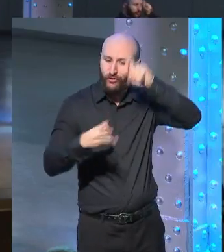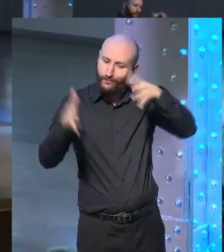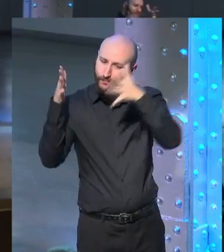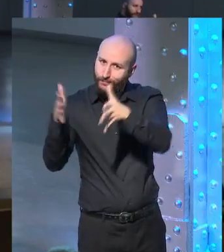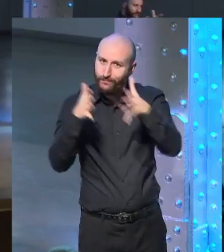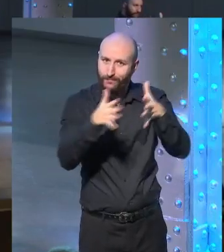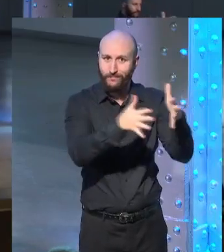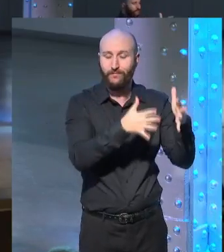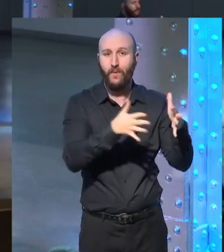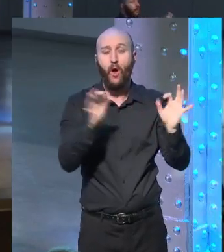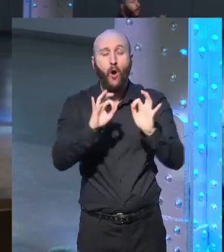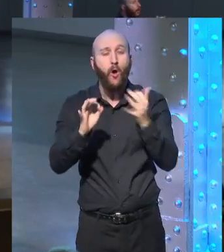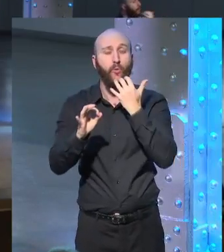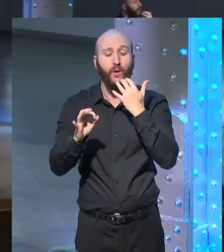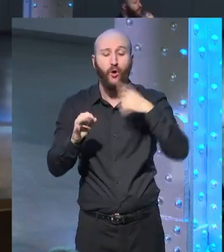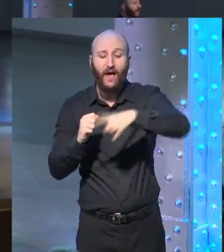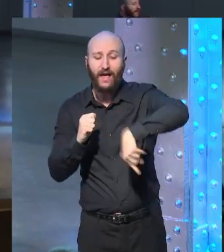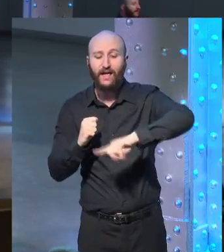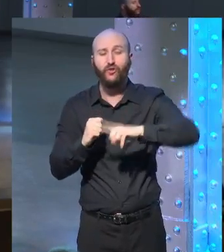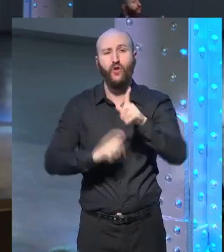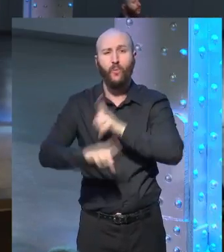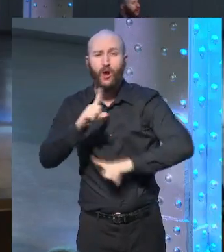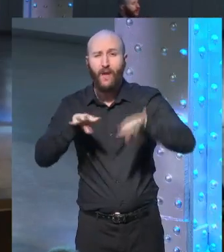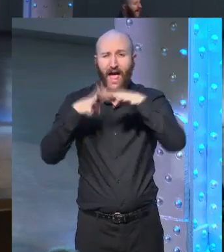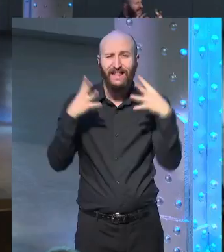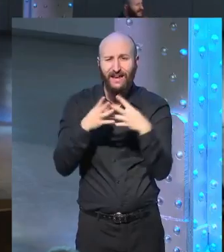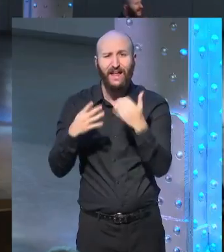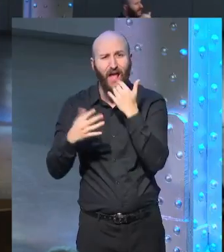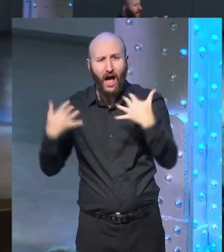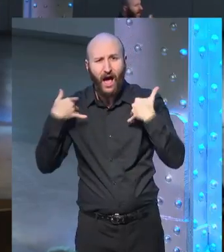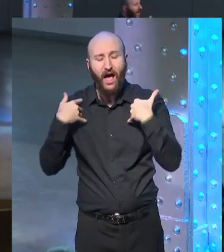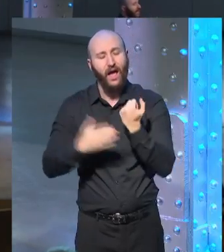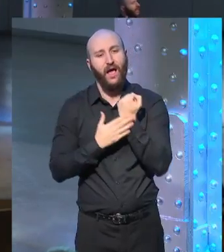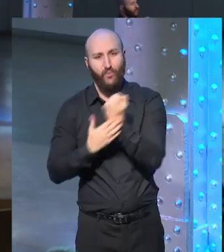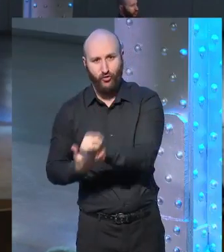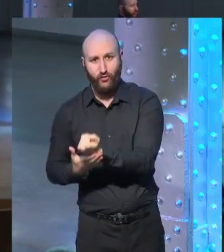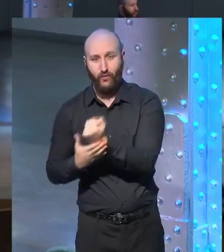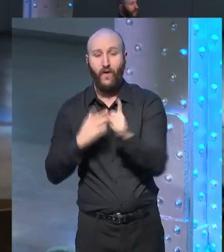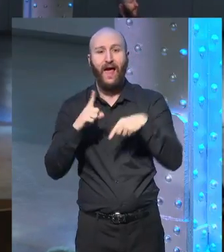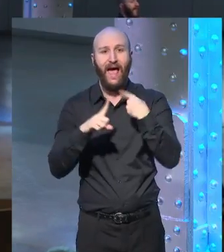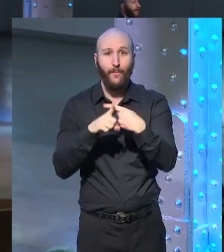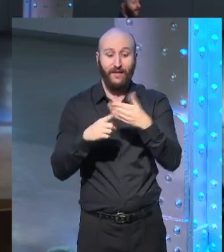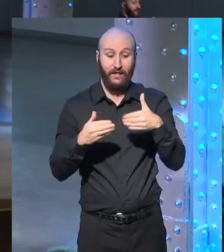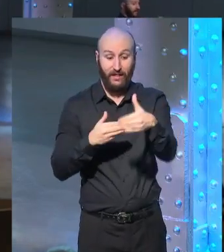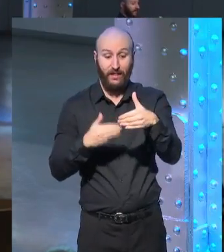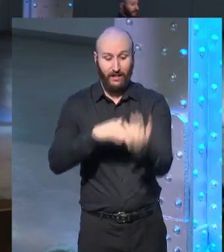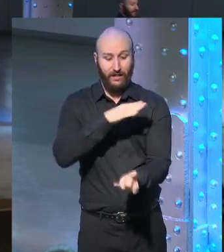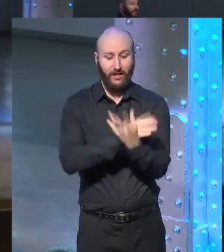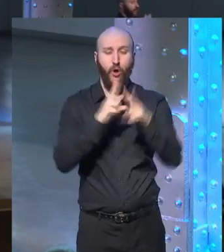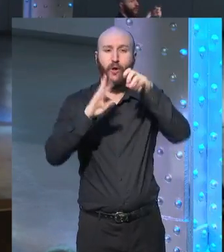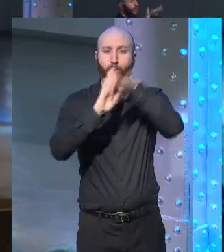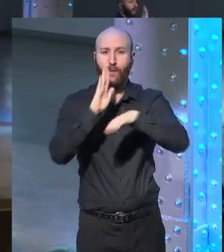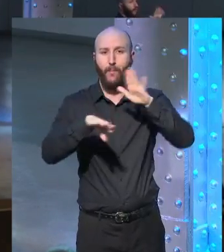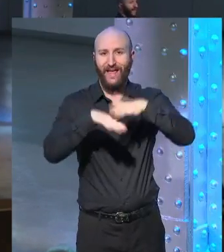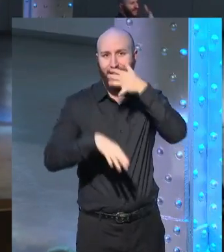brindarles apoyo cuando sufren algún tipo de problema en Internet, además de tener un canal de denuncia en los próximos meses. Desde INCIBE hacemos